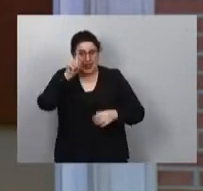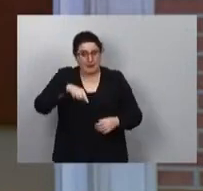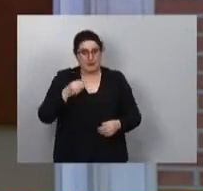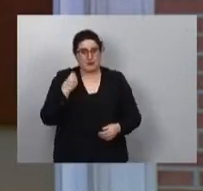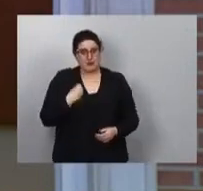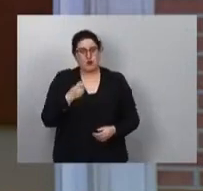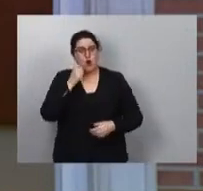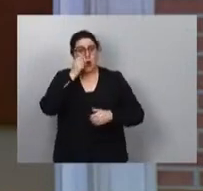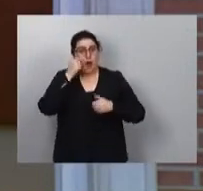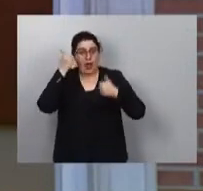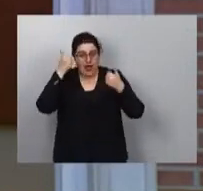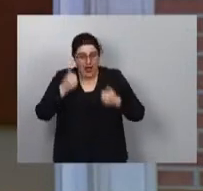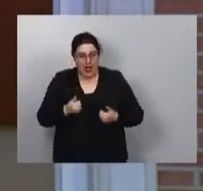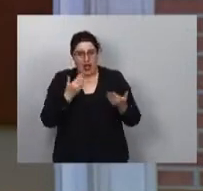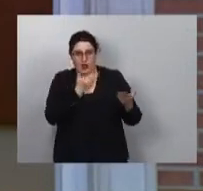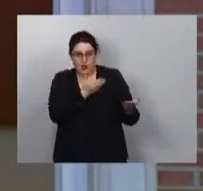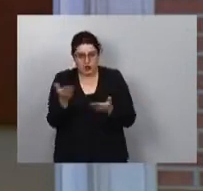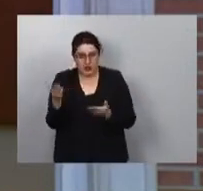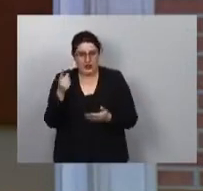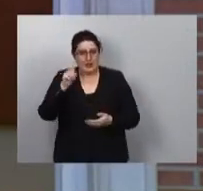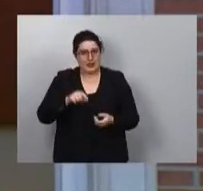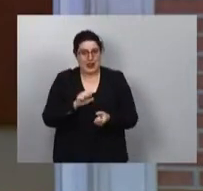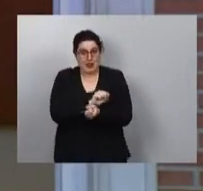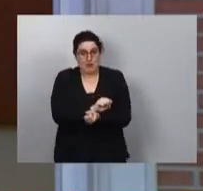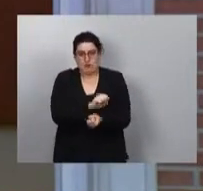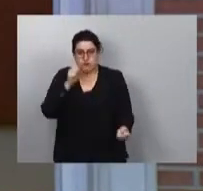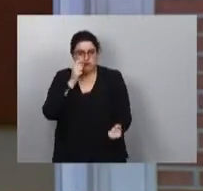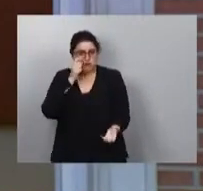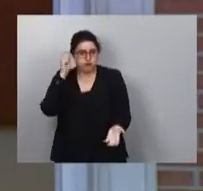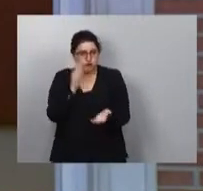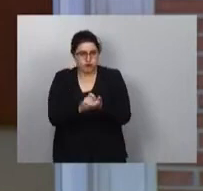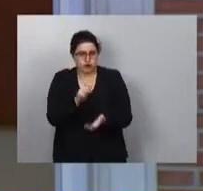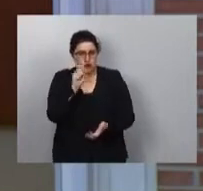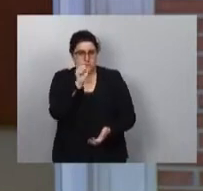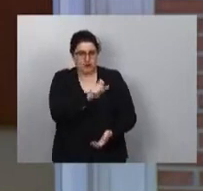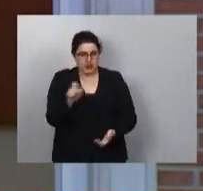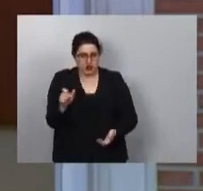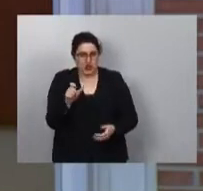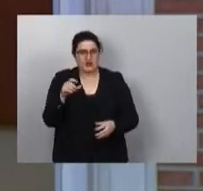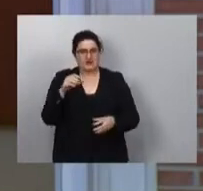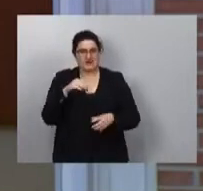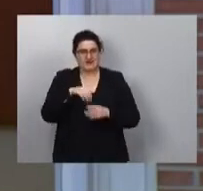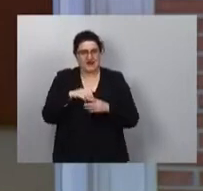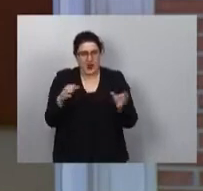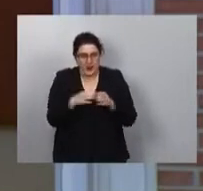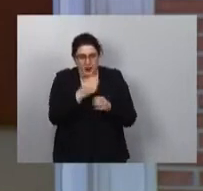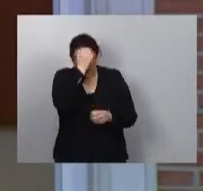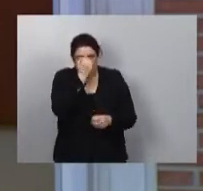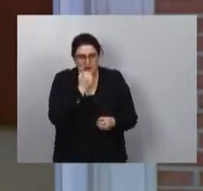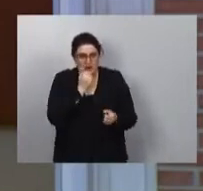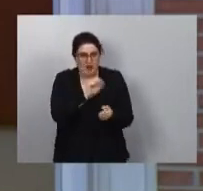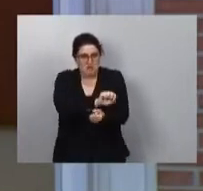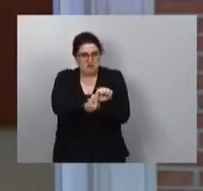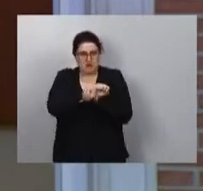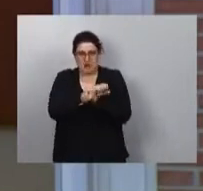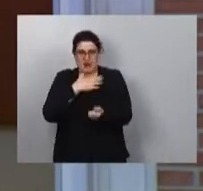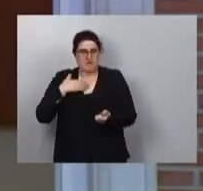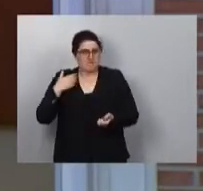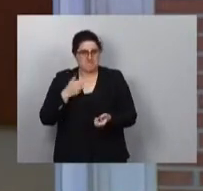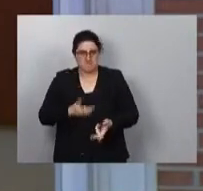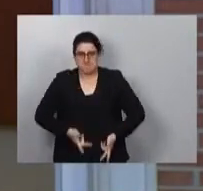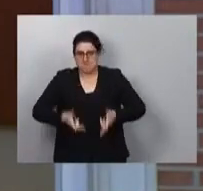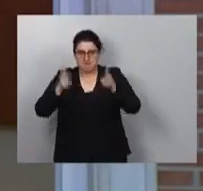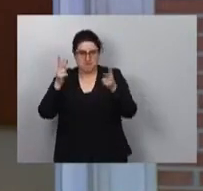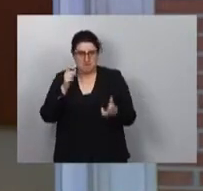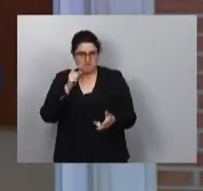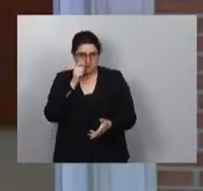cuando ya hay que empezar a abrir la espita y hay que abrir la puerta Por qué no se está fiscalizando todo el dinero que se está mandando a Ucrania